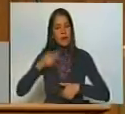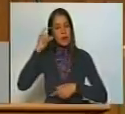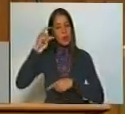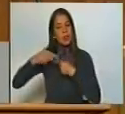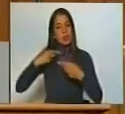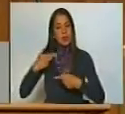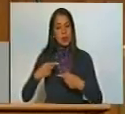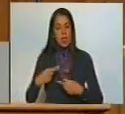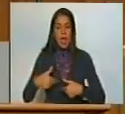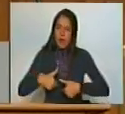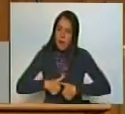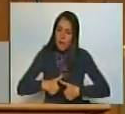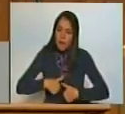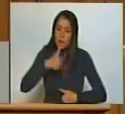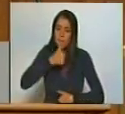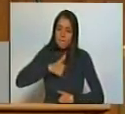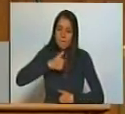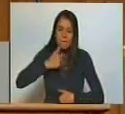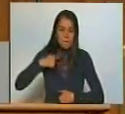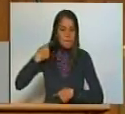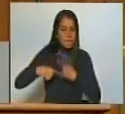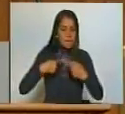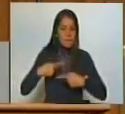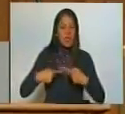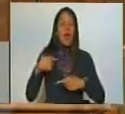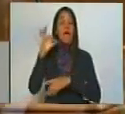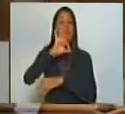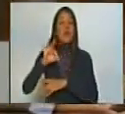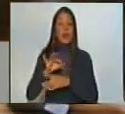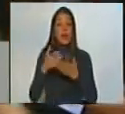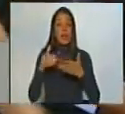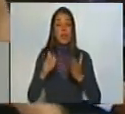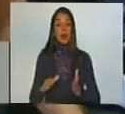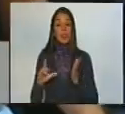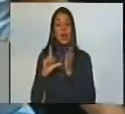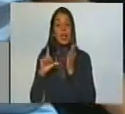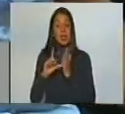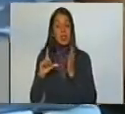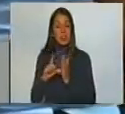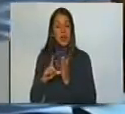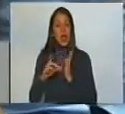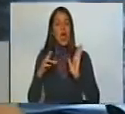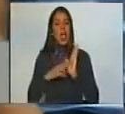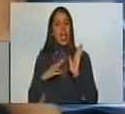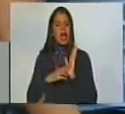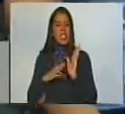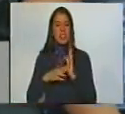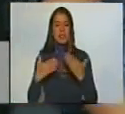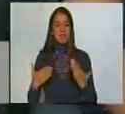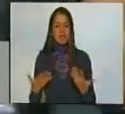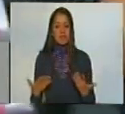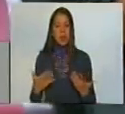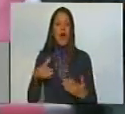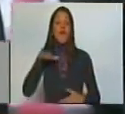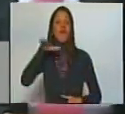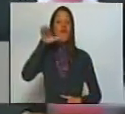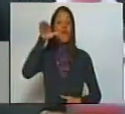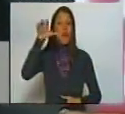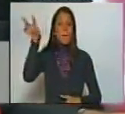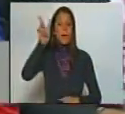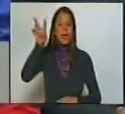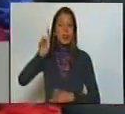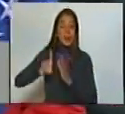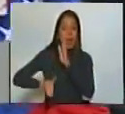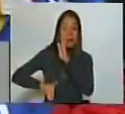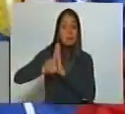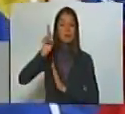seguir exigiéndose más, para que la Federación Venezolana de Estudiantes de Educación Media le garantice un futuro mejor a las